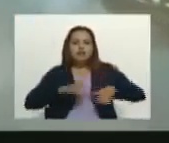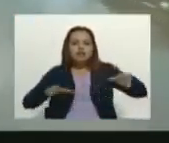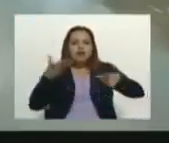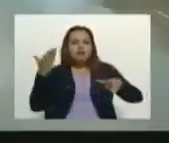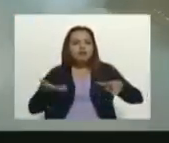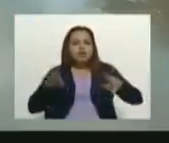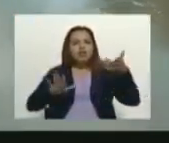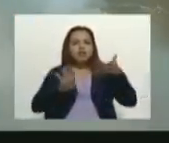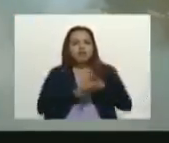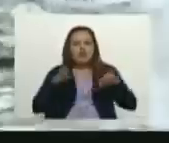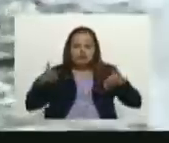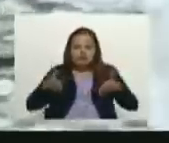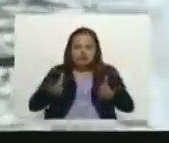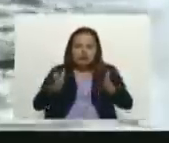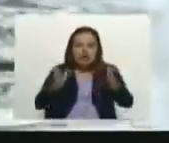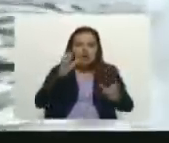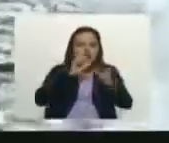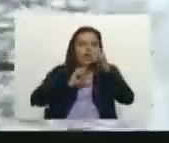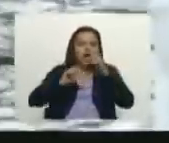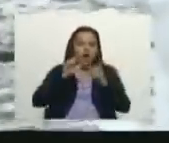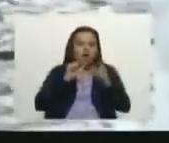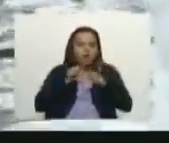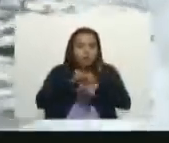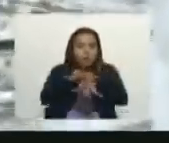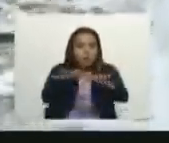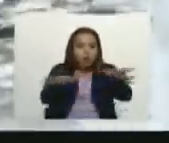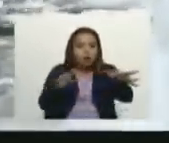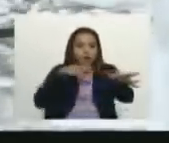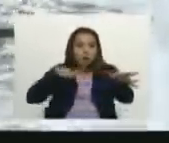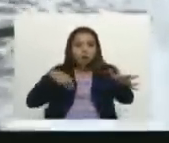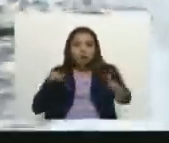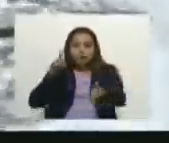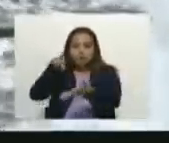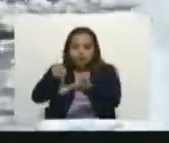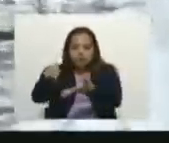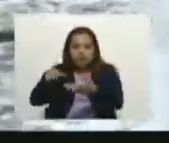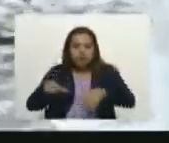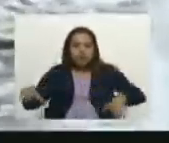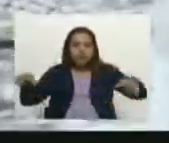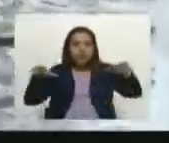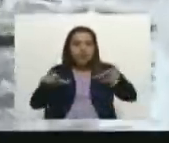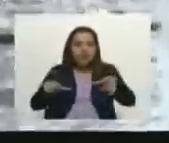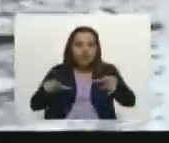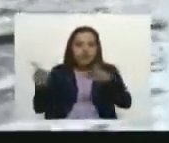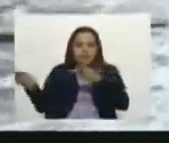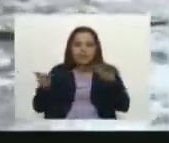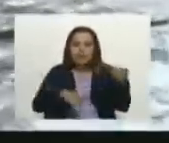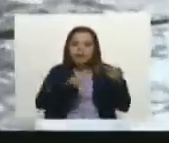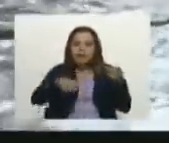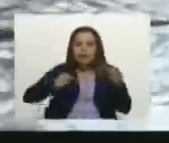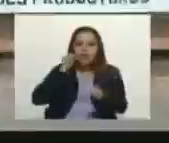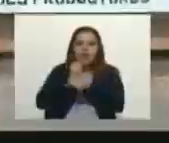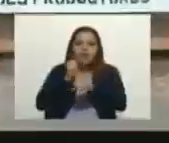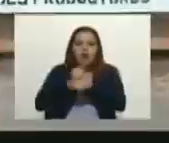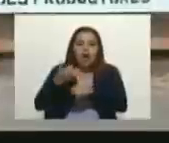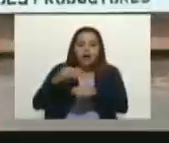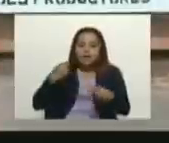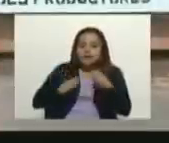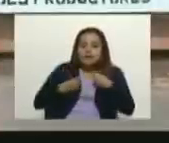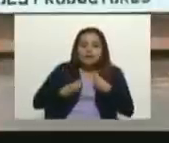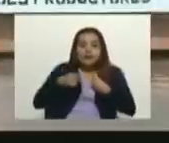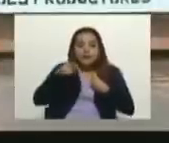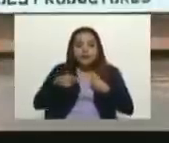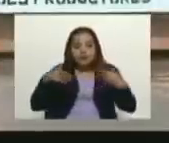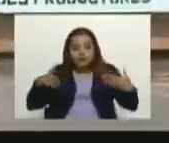sistema del canal de riego, que cuando llegamos a la zona, invitados por los productores angustiados, un canal